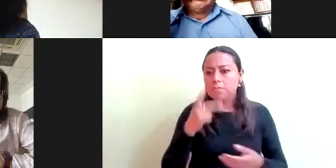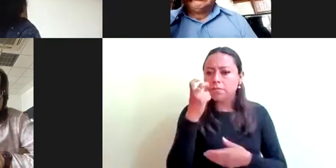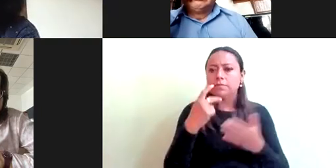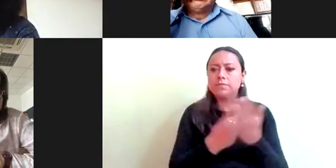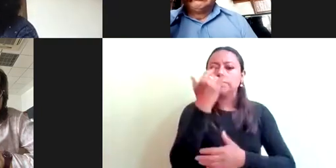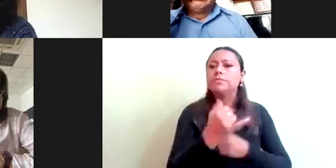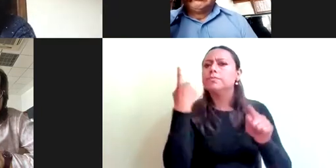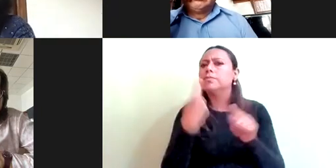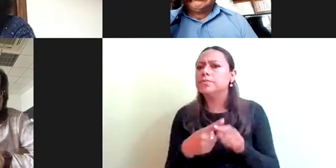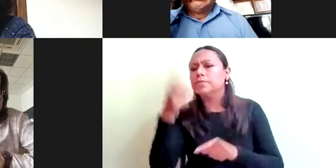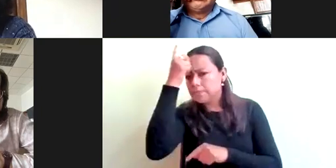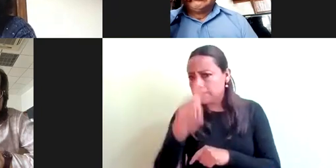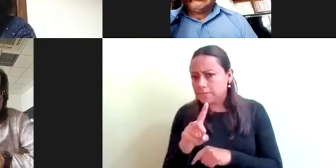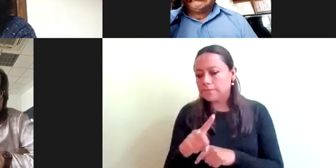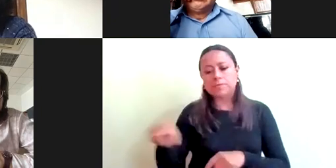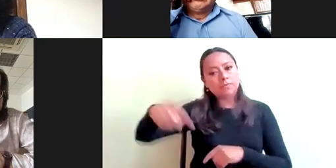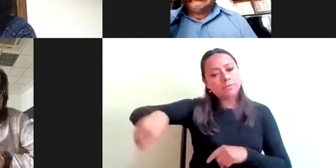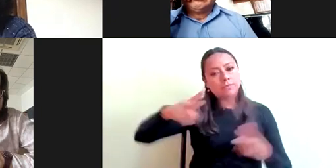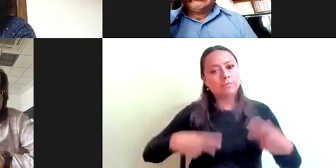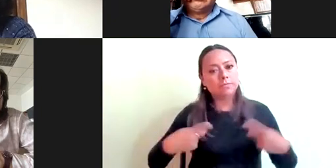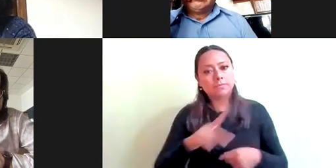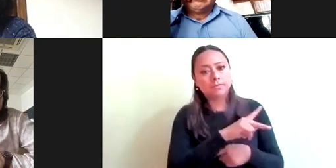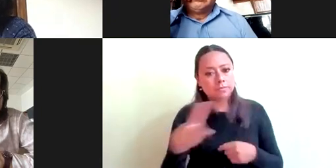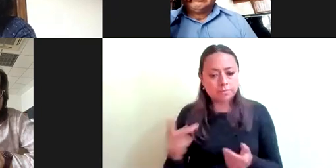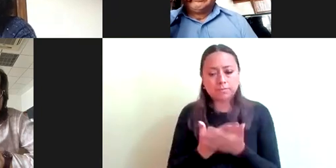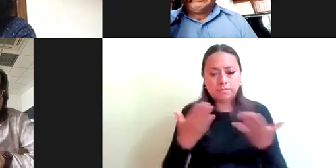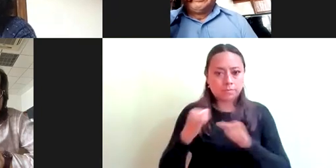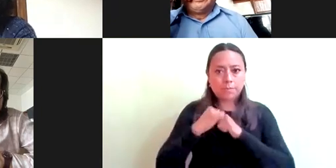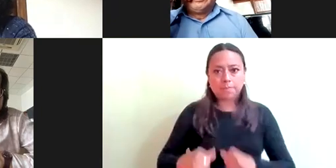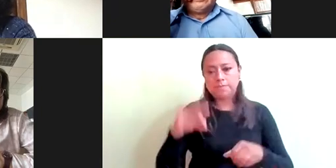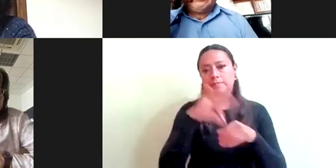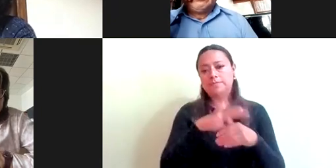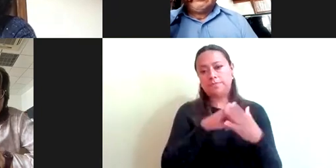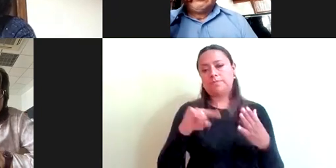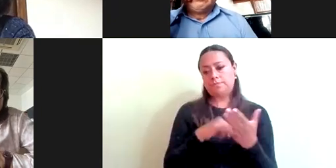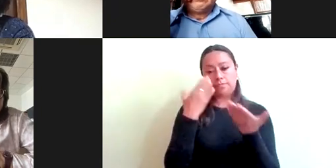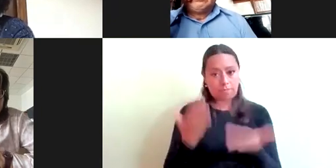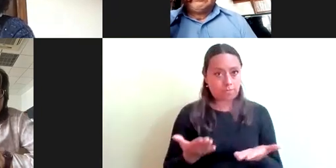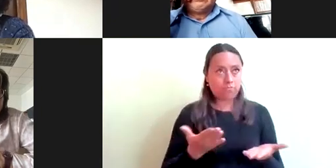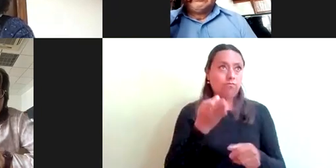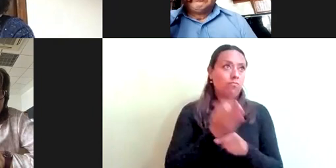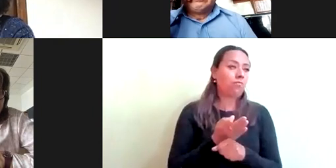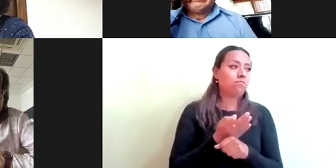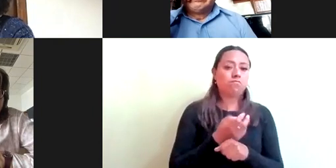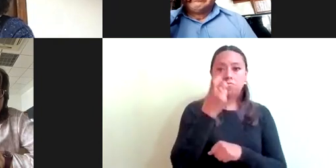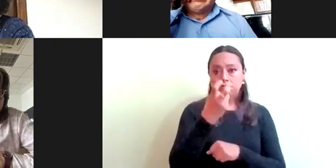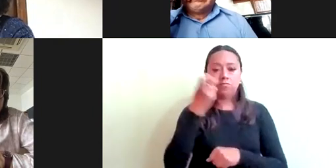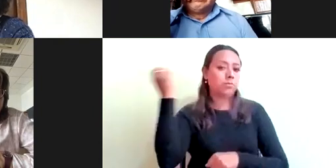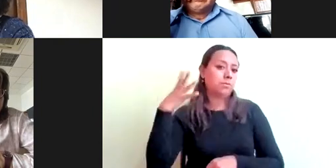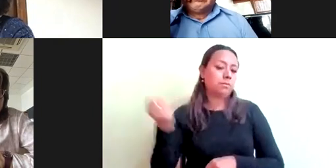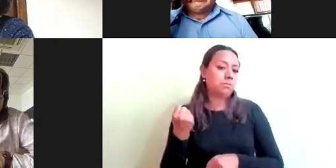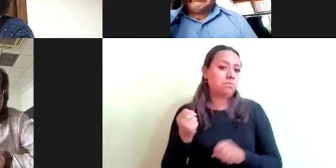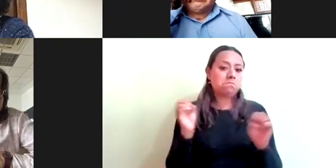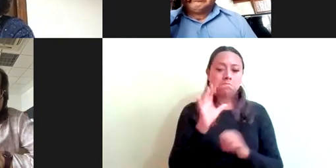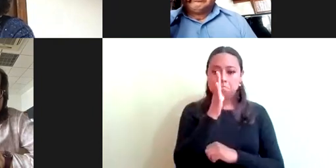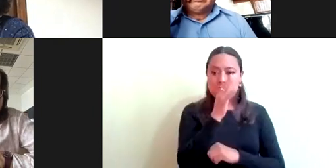alguna negligencia o connivencia de la autoridad electoral no se han podido llevar a cabo las asambleas, en eso yo estoy de